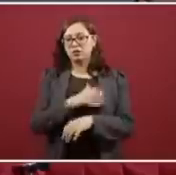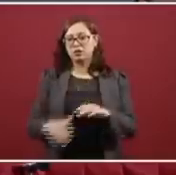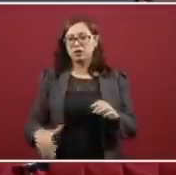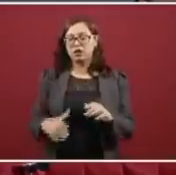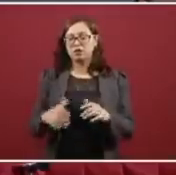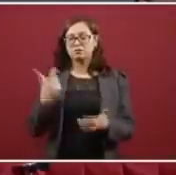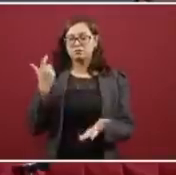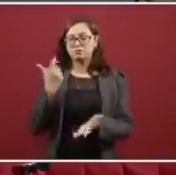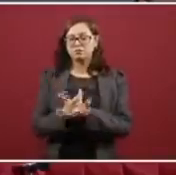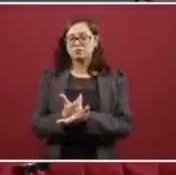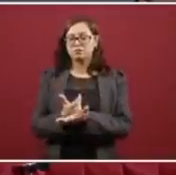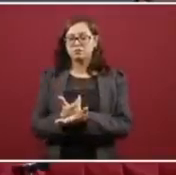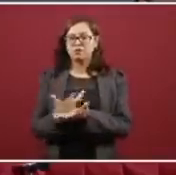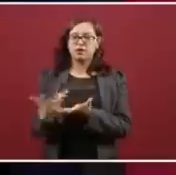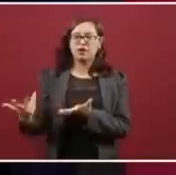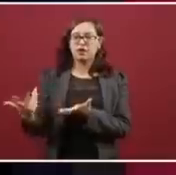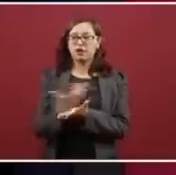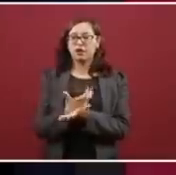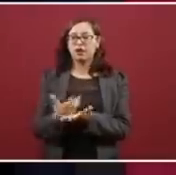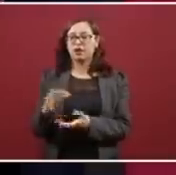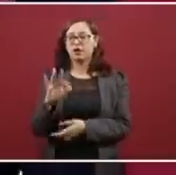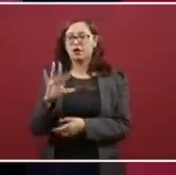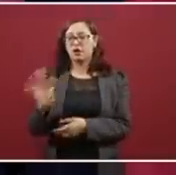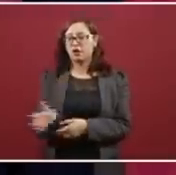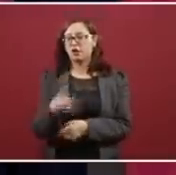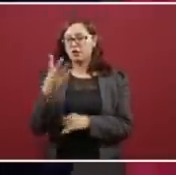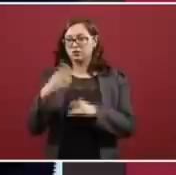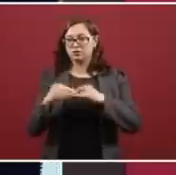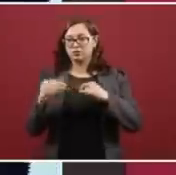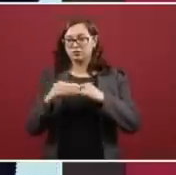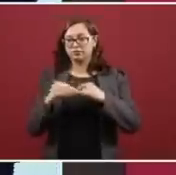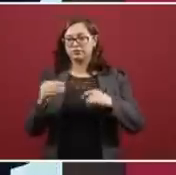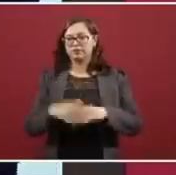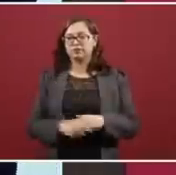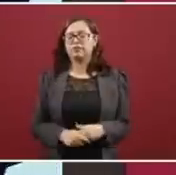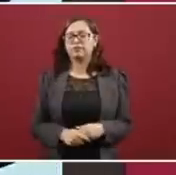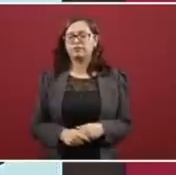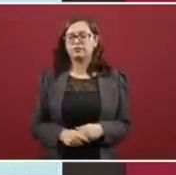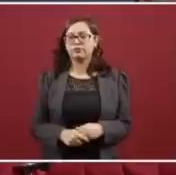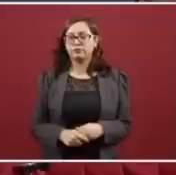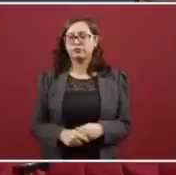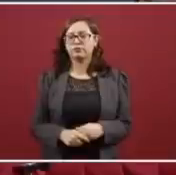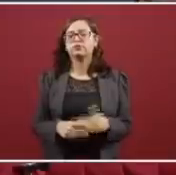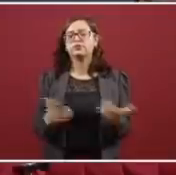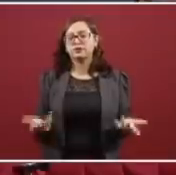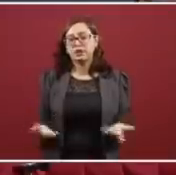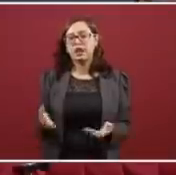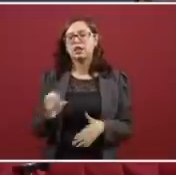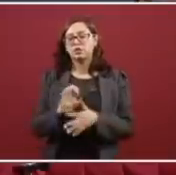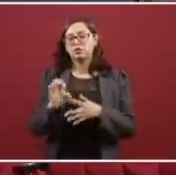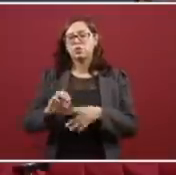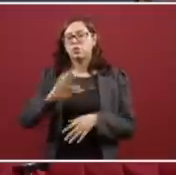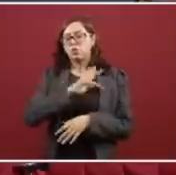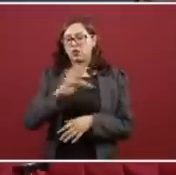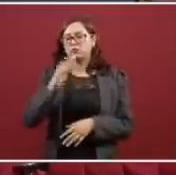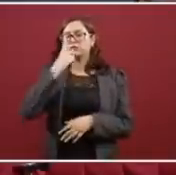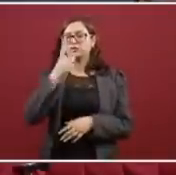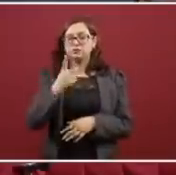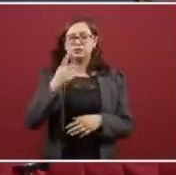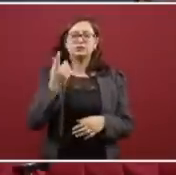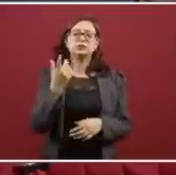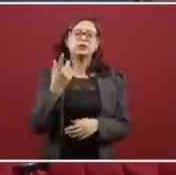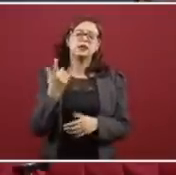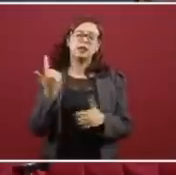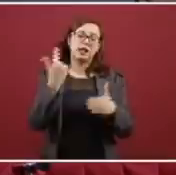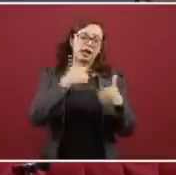y tiene un diferencial de 44 centavos entonces con esto sí podemos decir en cada uno de los combustibles